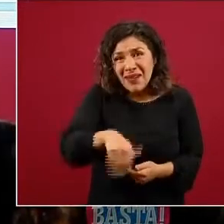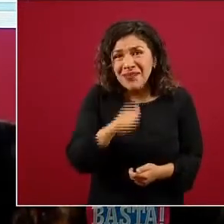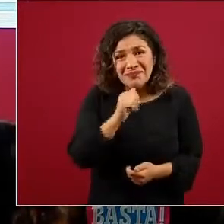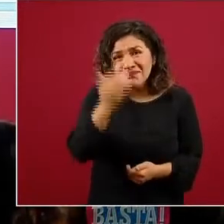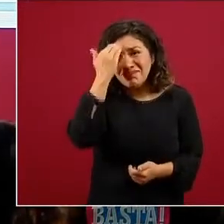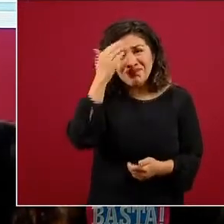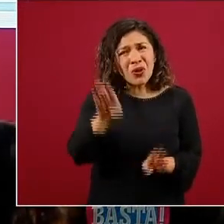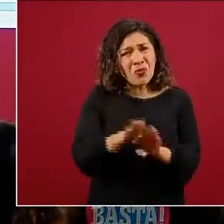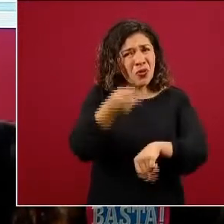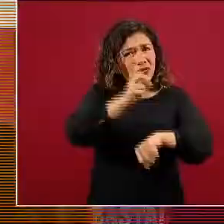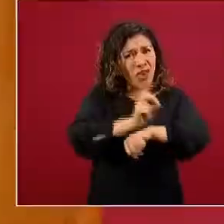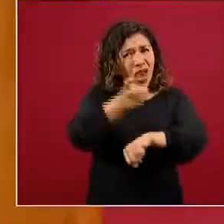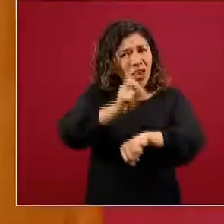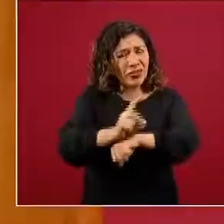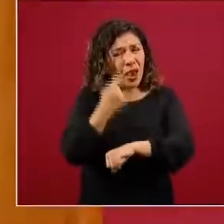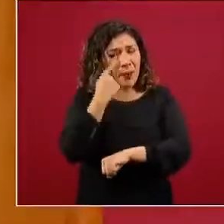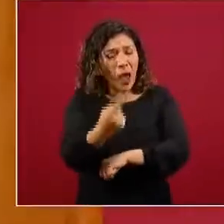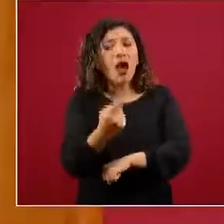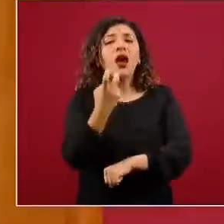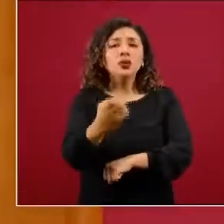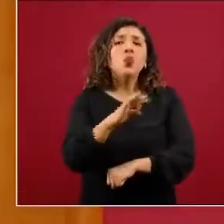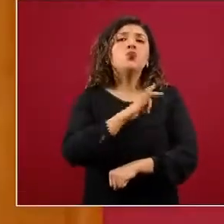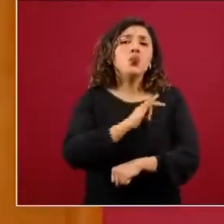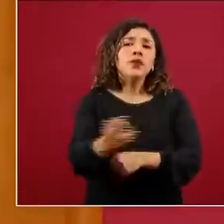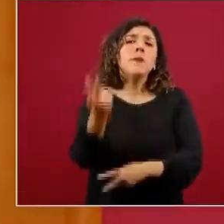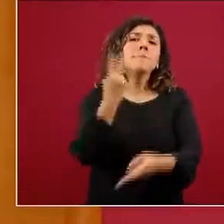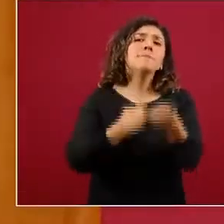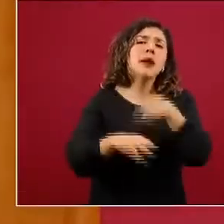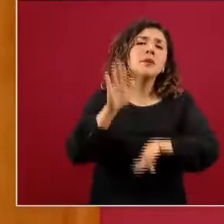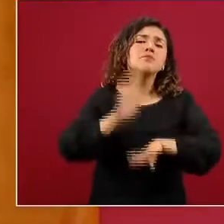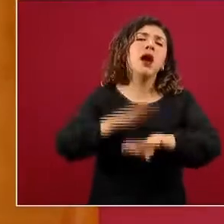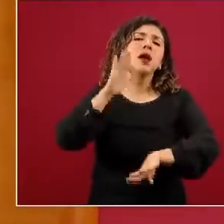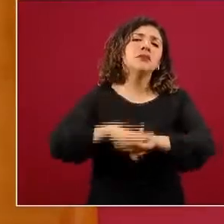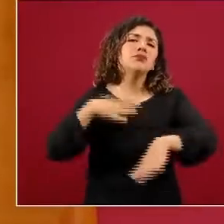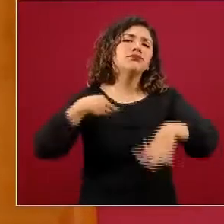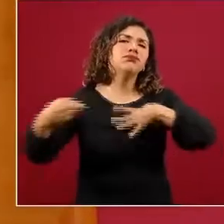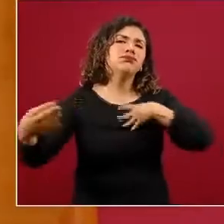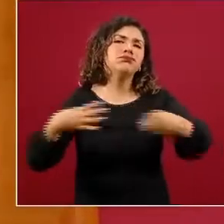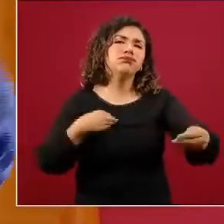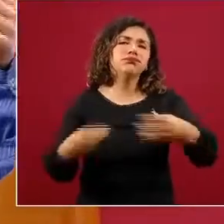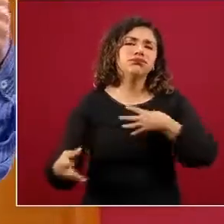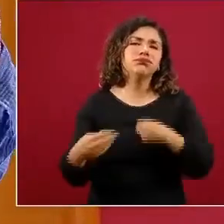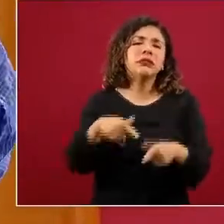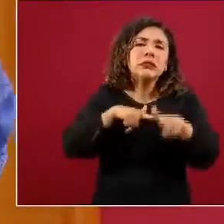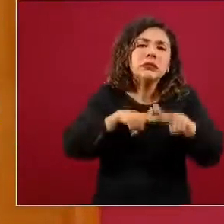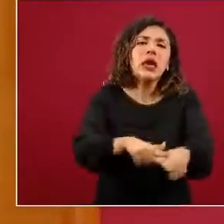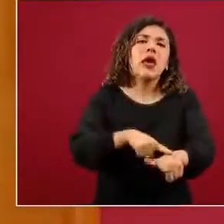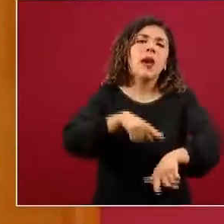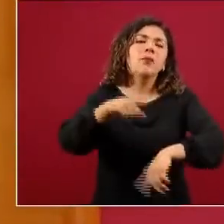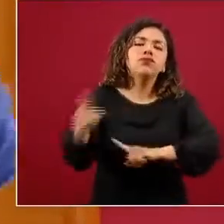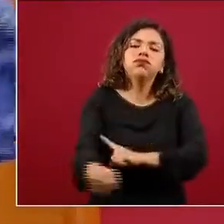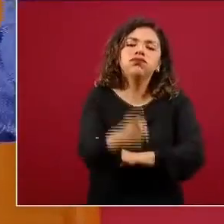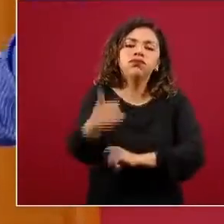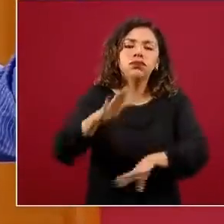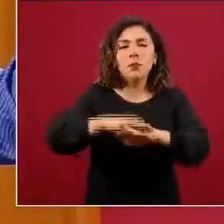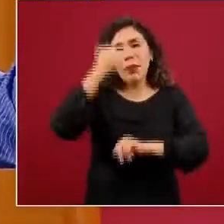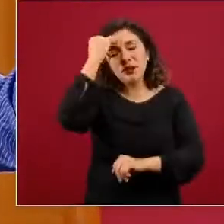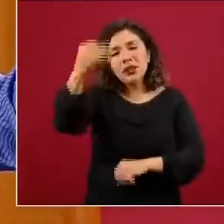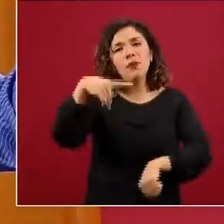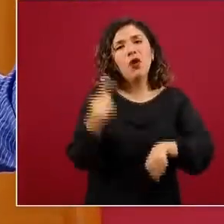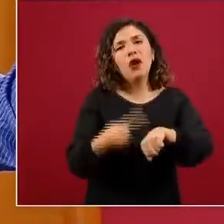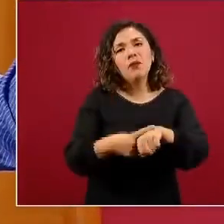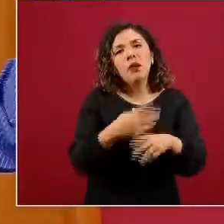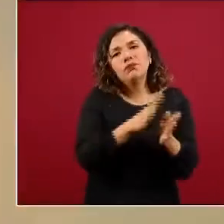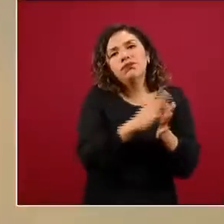eso todos los días, podemos contribuir demasiado a los contagios, ya que se mantenga la epidemia o incluso que aumente